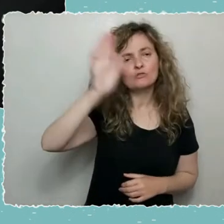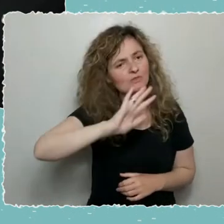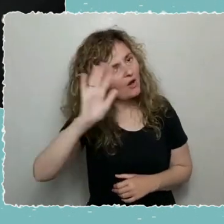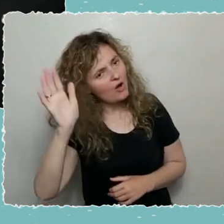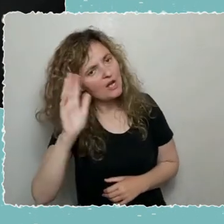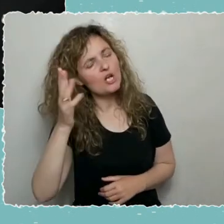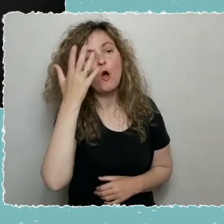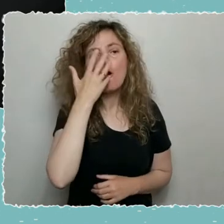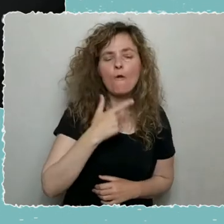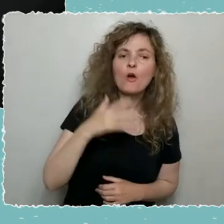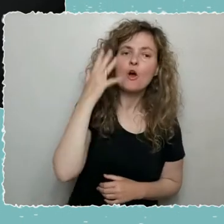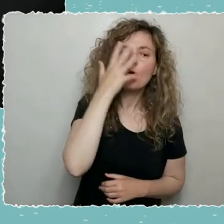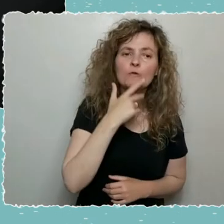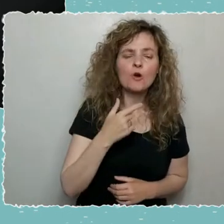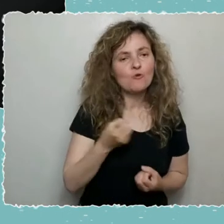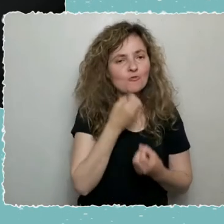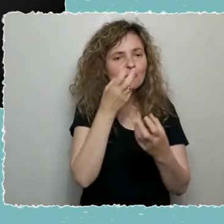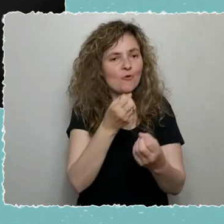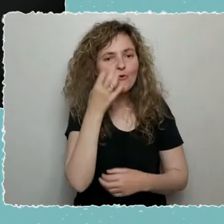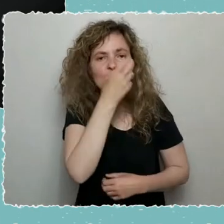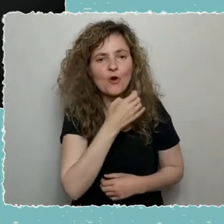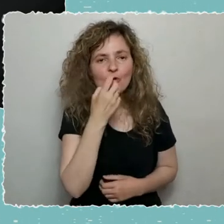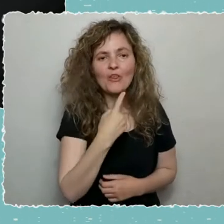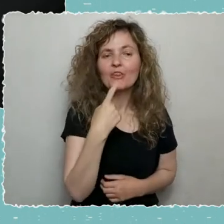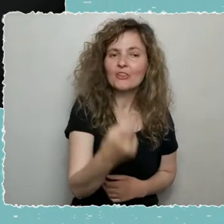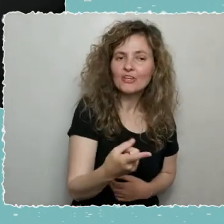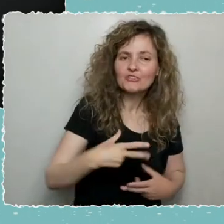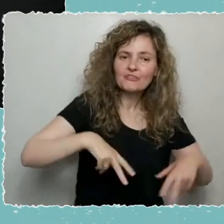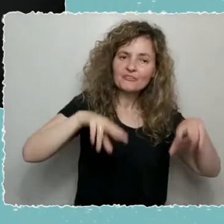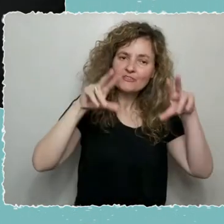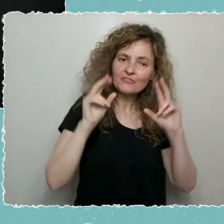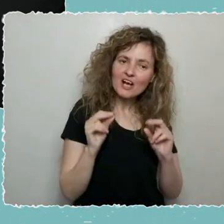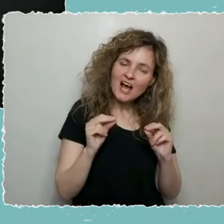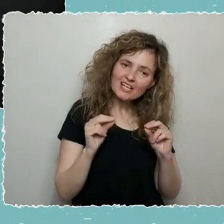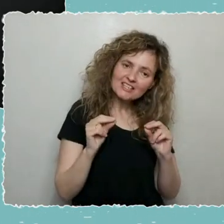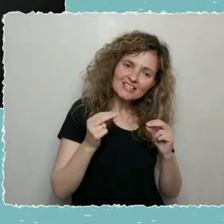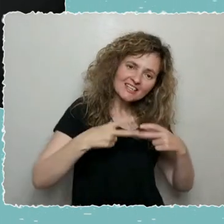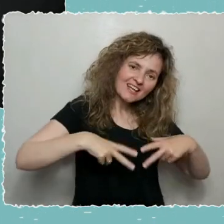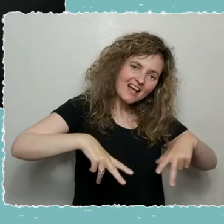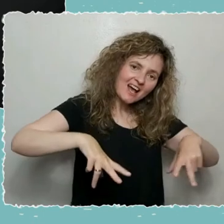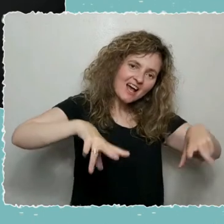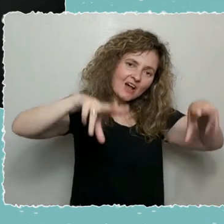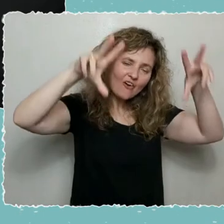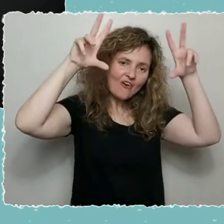Adeus, adeus, colorín colorados os contos e os ditos quedaron